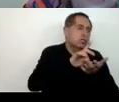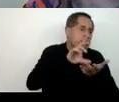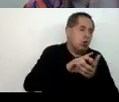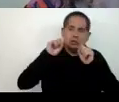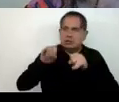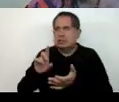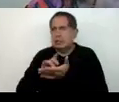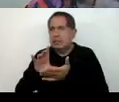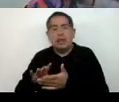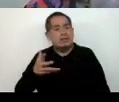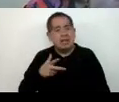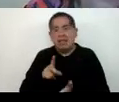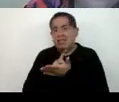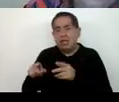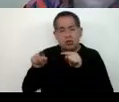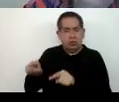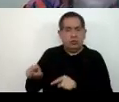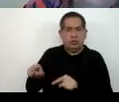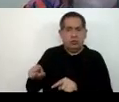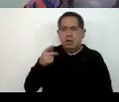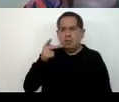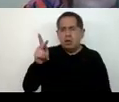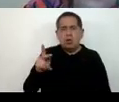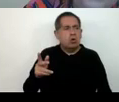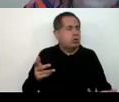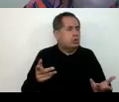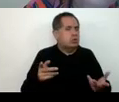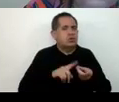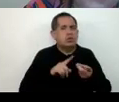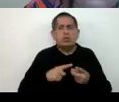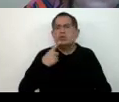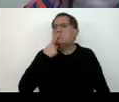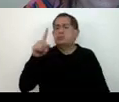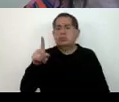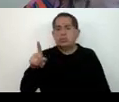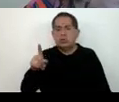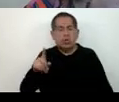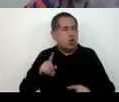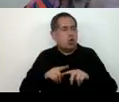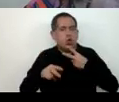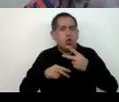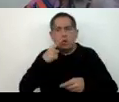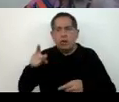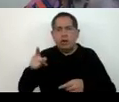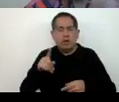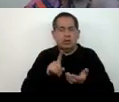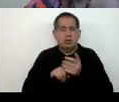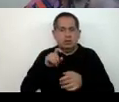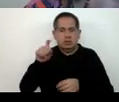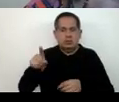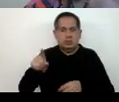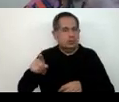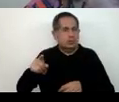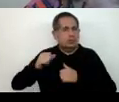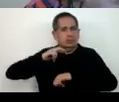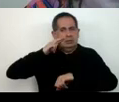discapacidad, es un derecho. Pero, ¿dónde se pueden, a dónde se puede recurrir? Pues a las agencias